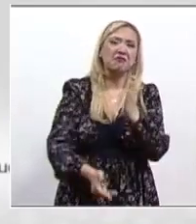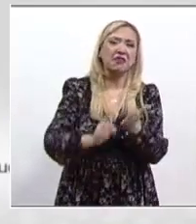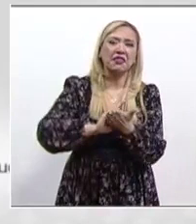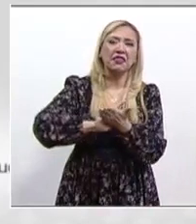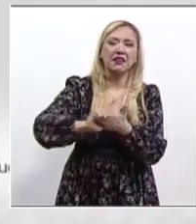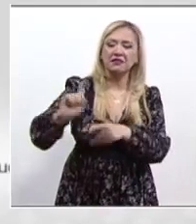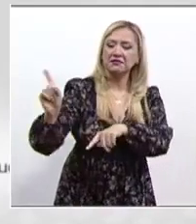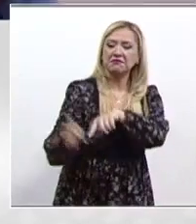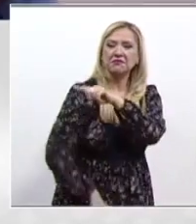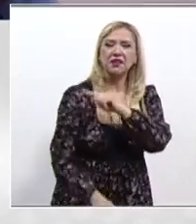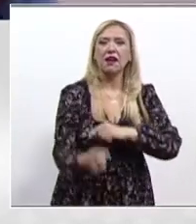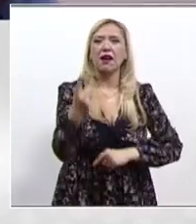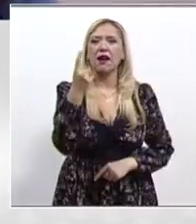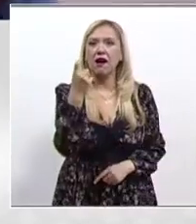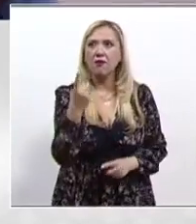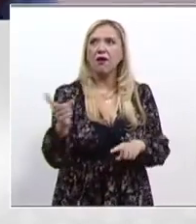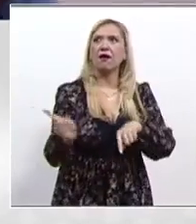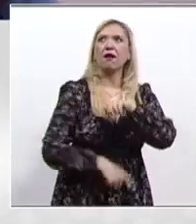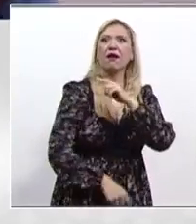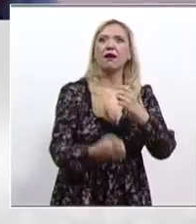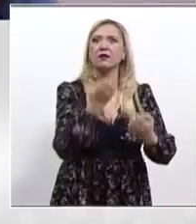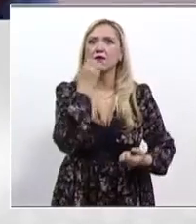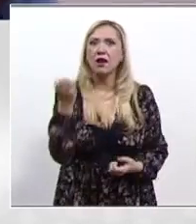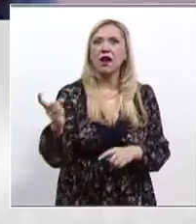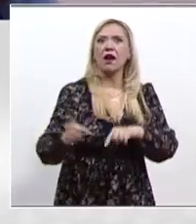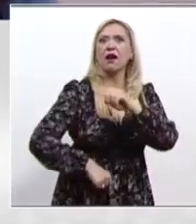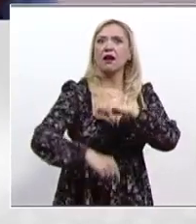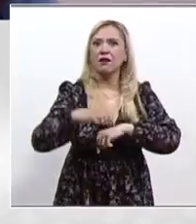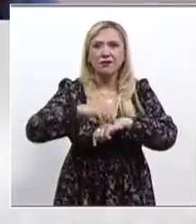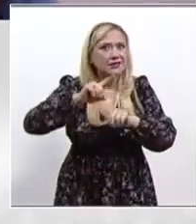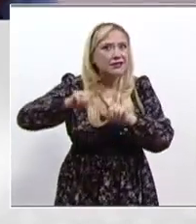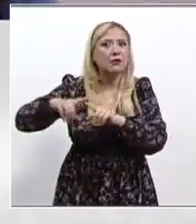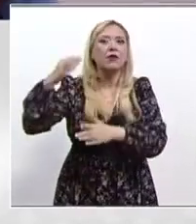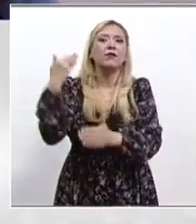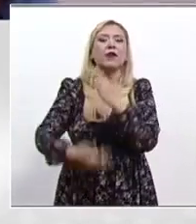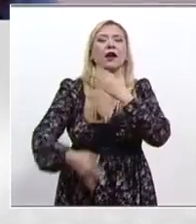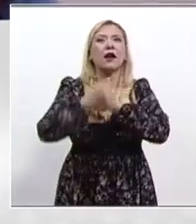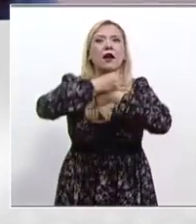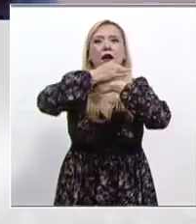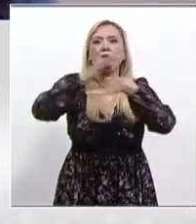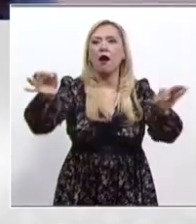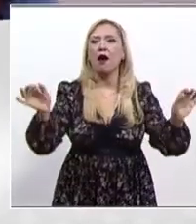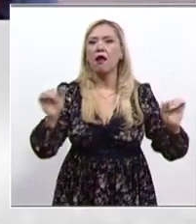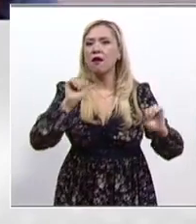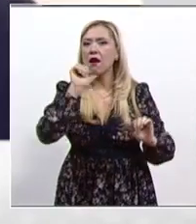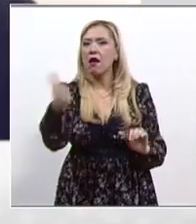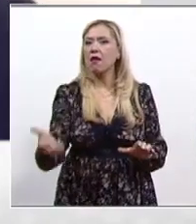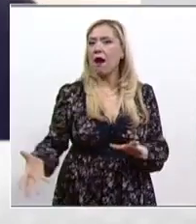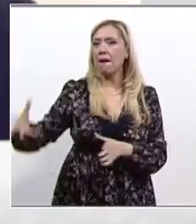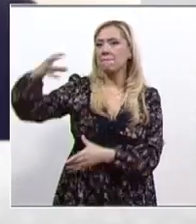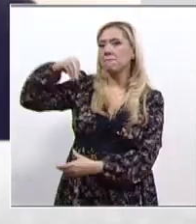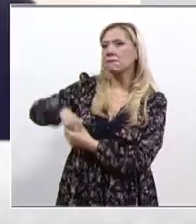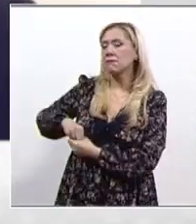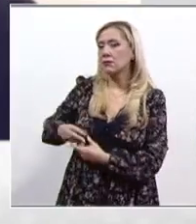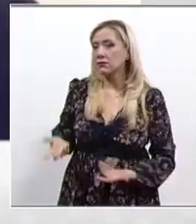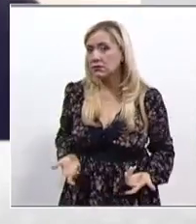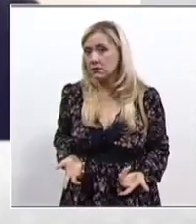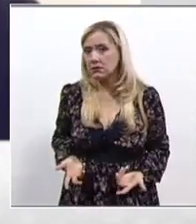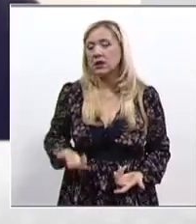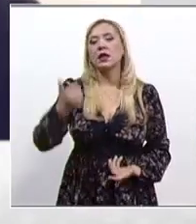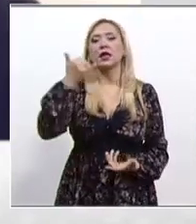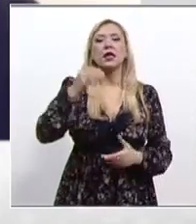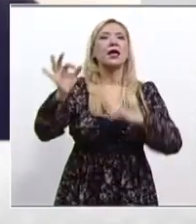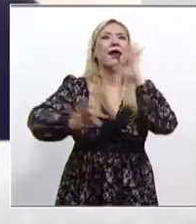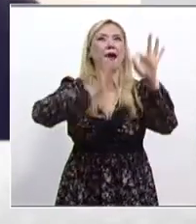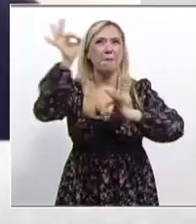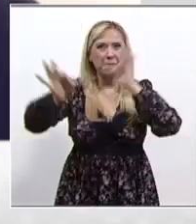Además, es un elemento esencial de la democracia, ya que si no se conoce a los actores políticos y sus propuestas de campaña, el voto carece de sentido.